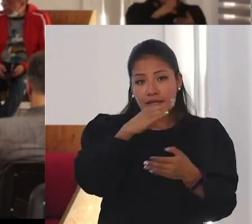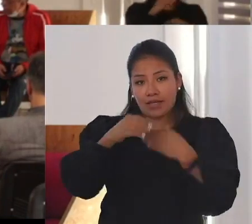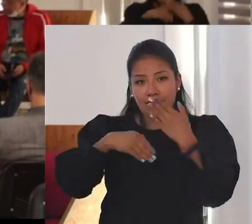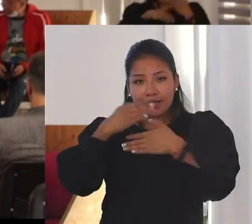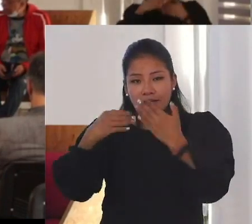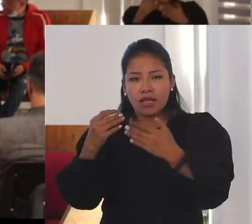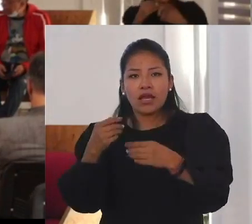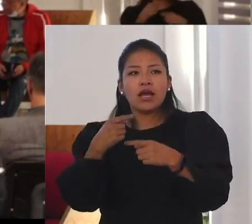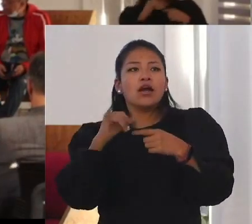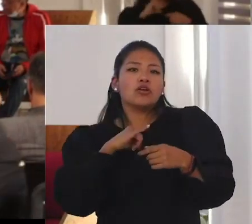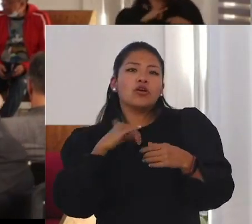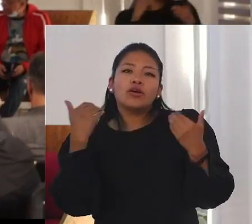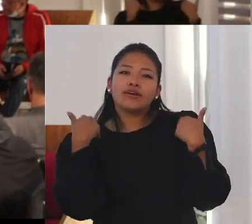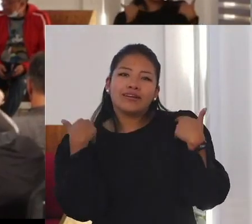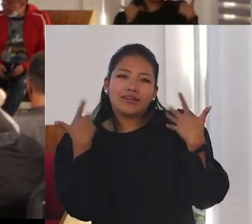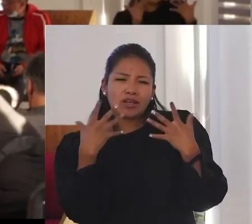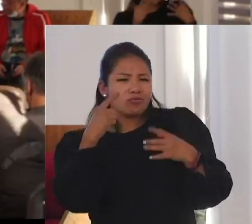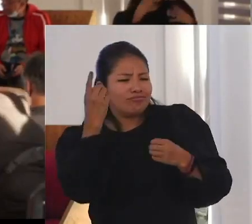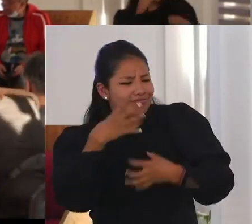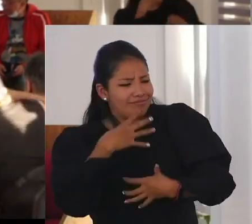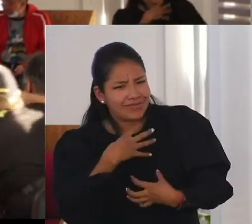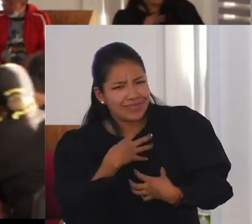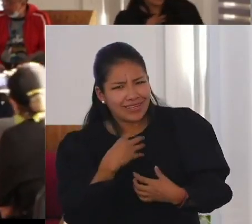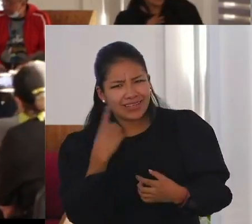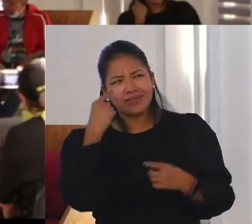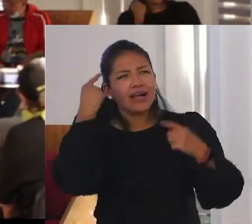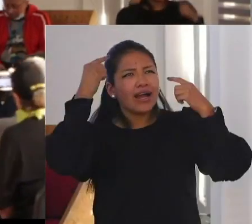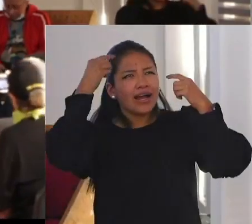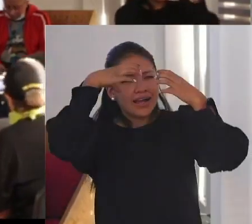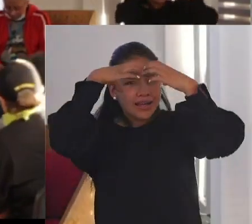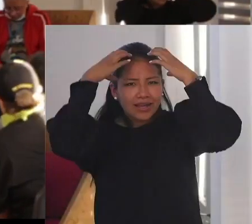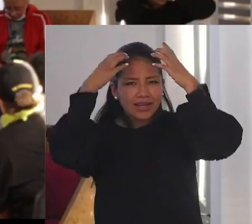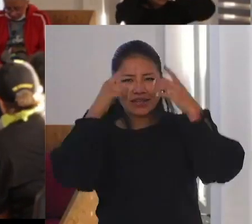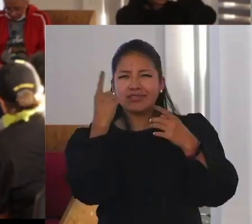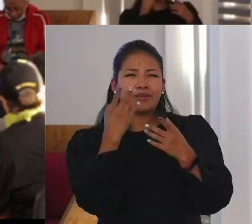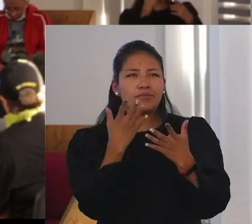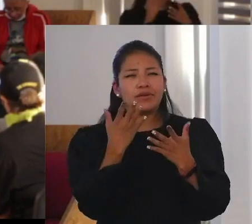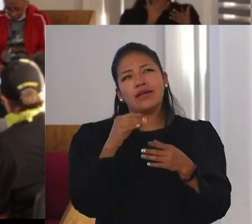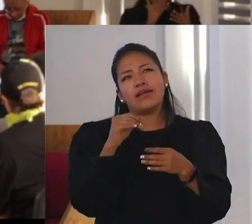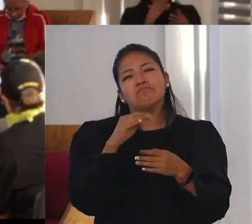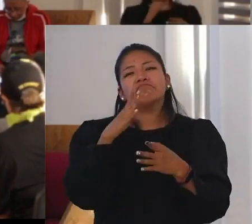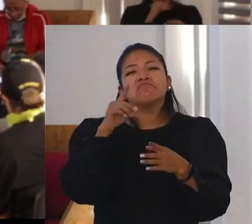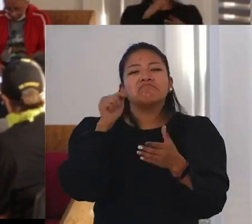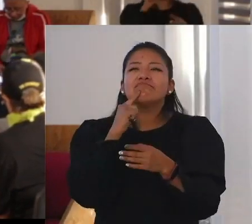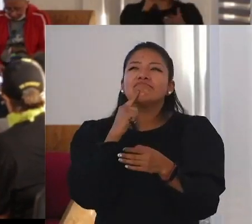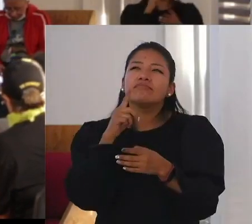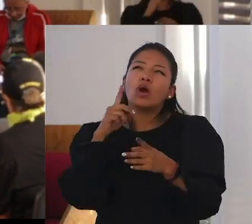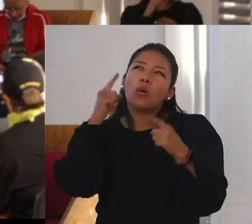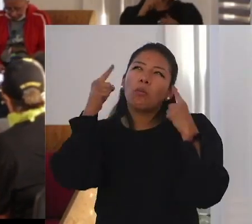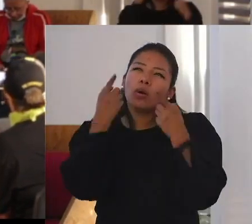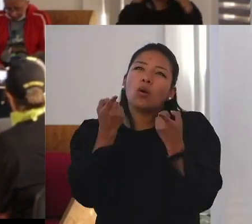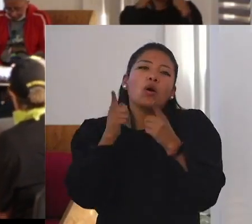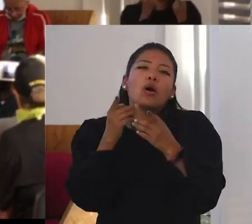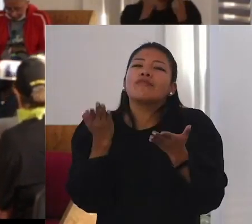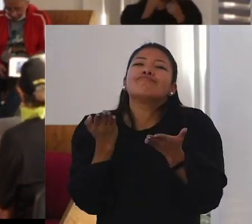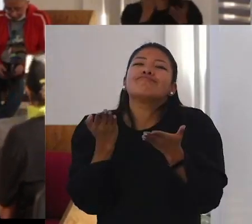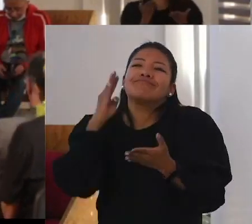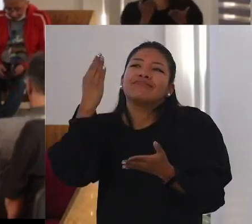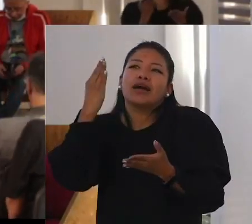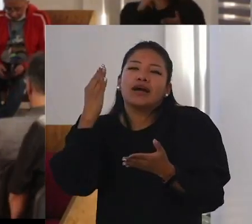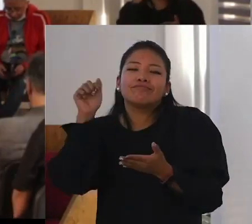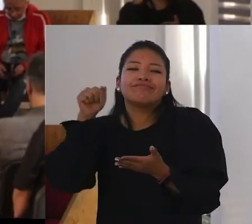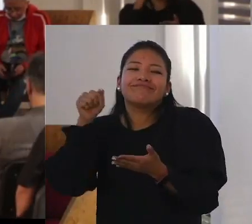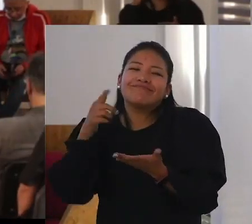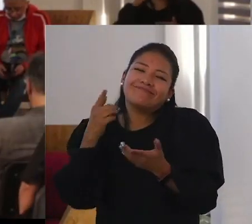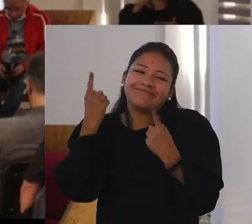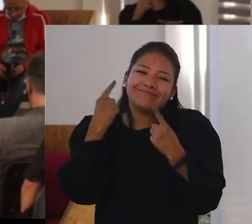Pero supongo que siempre están en mi cerebro y en el baño no donde me metas me baño digo sí Romi Tenemos que trabajar más pero algo